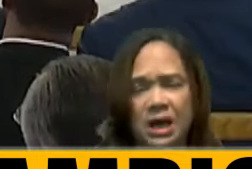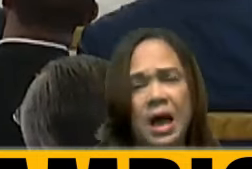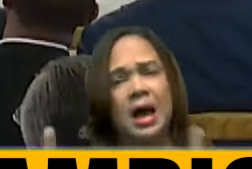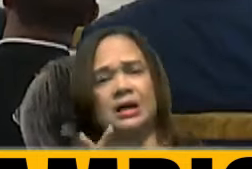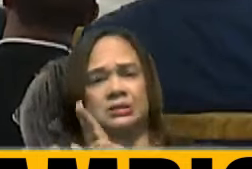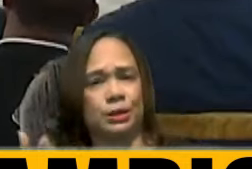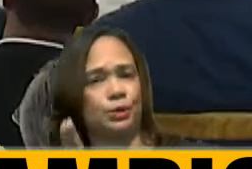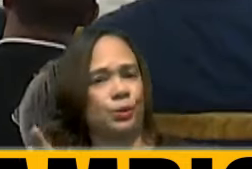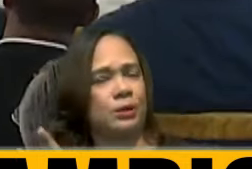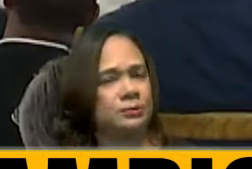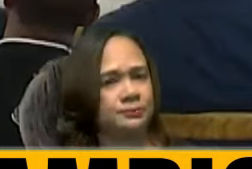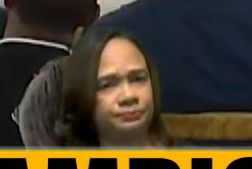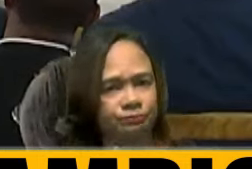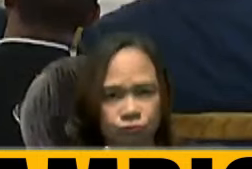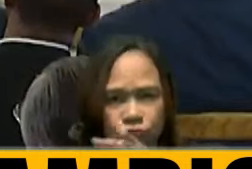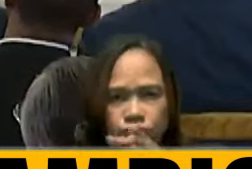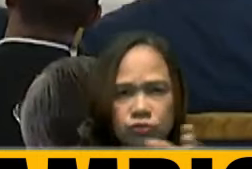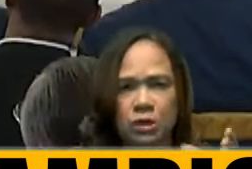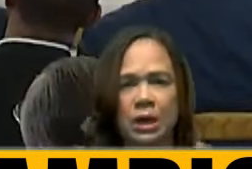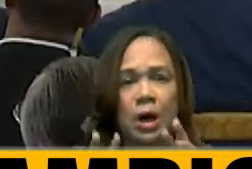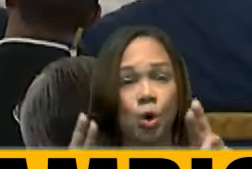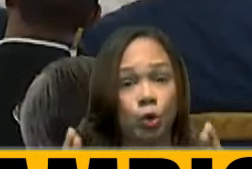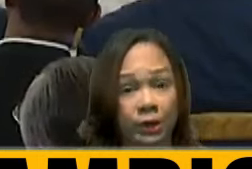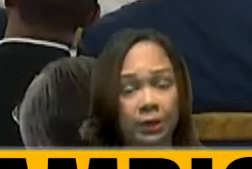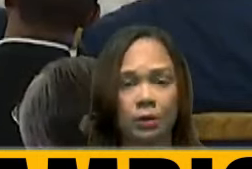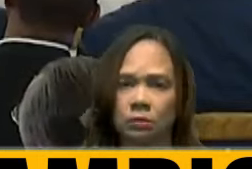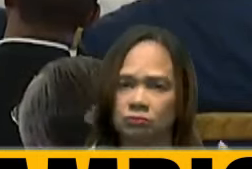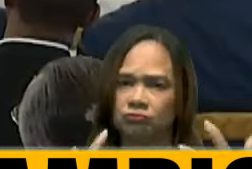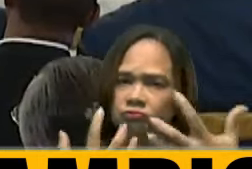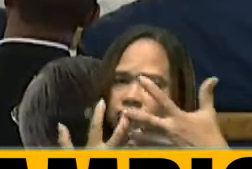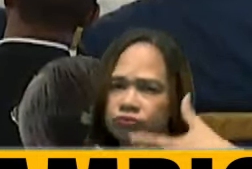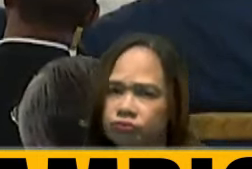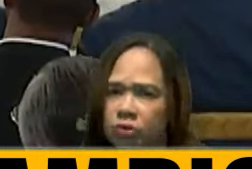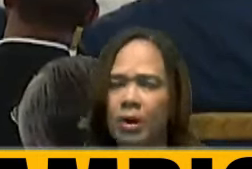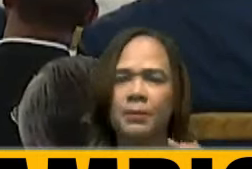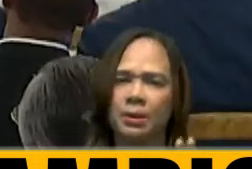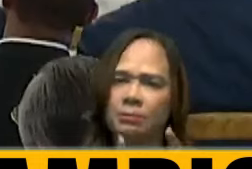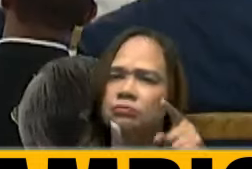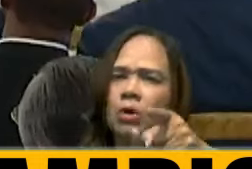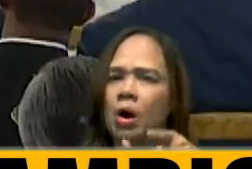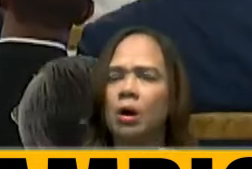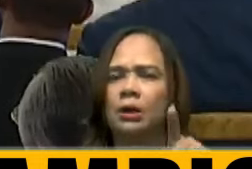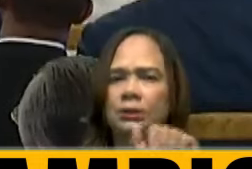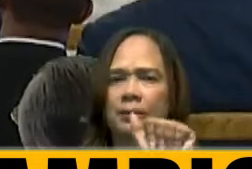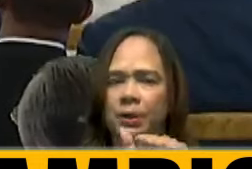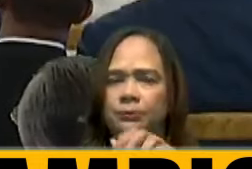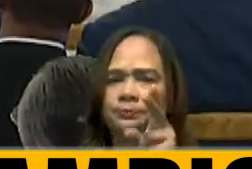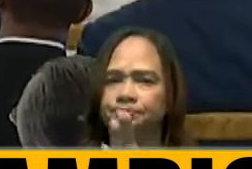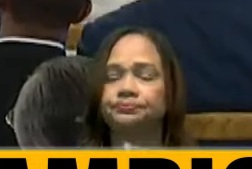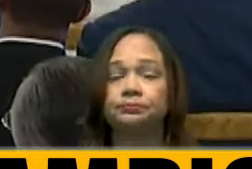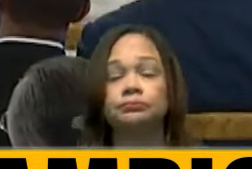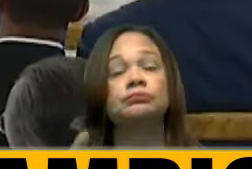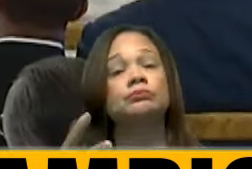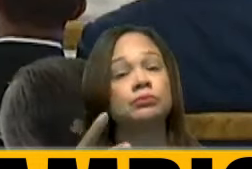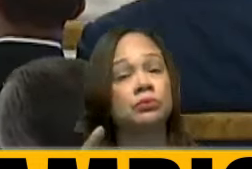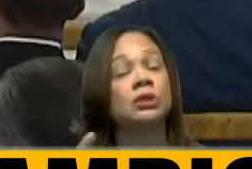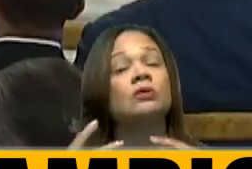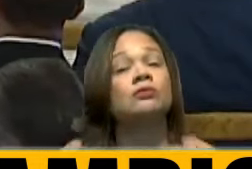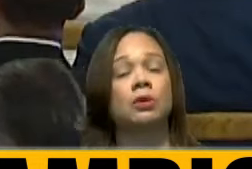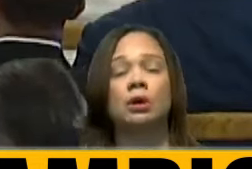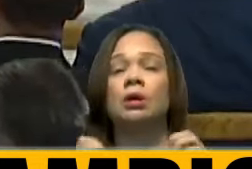superior alineando los currículos con la demandas del mercado laboral cuarto fortalecimiento de un